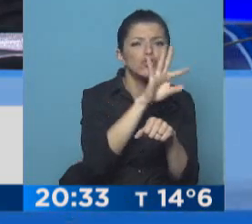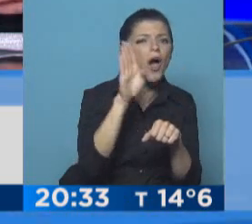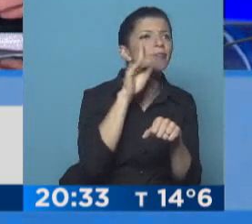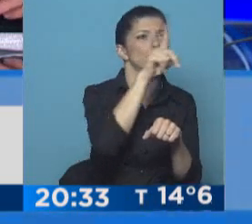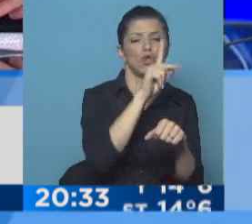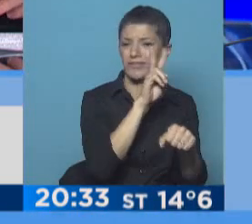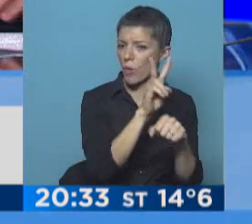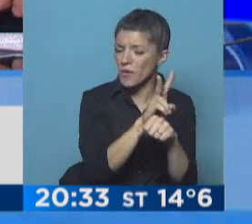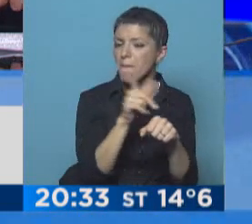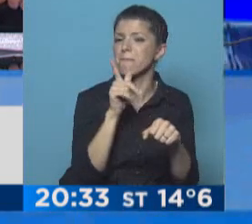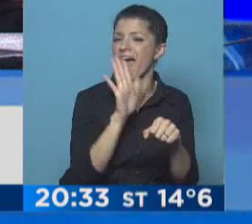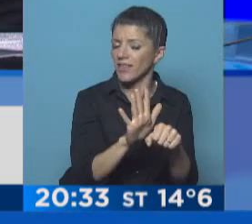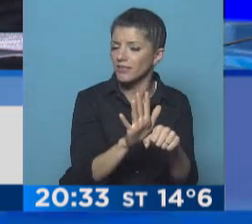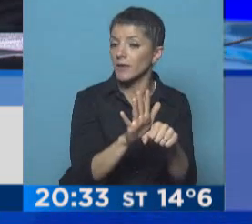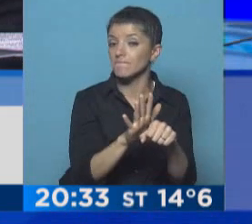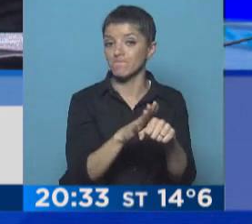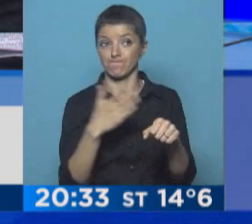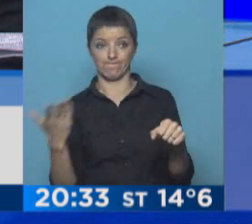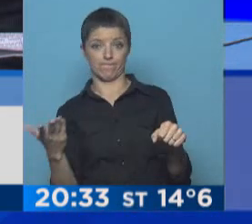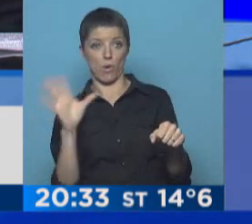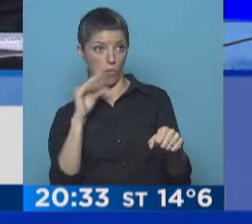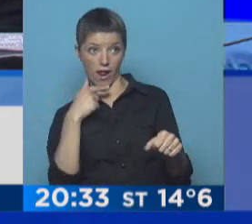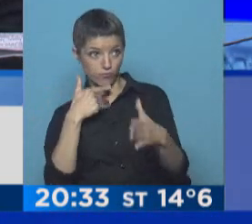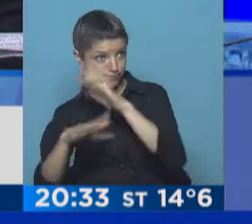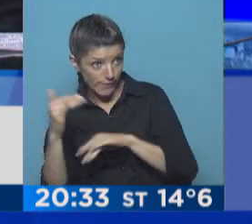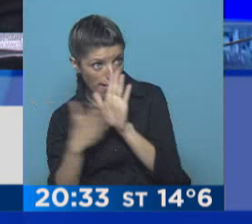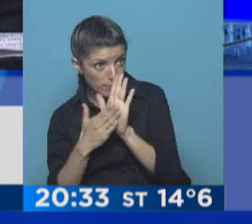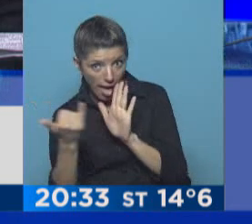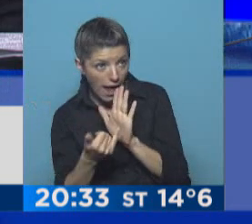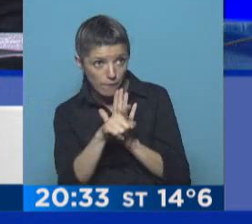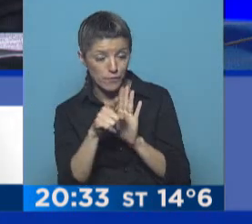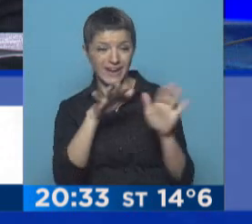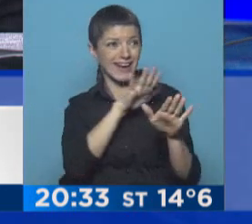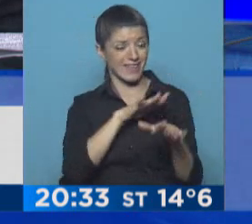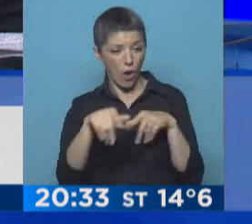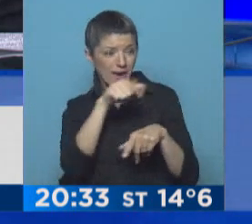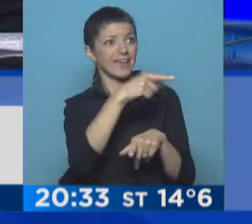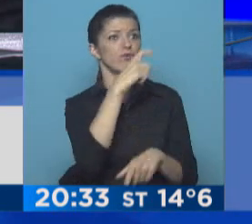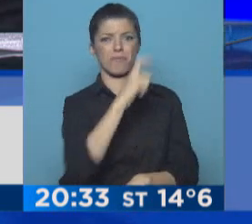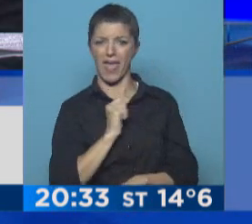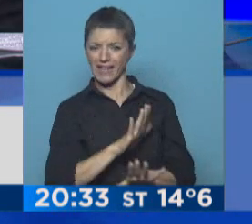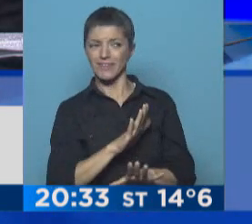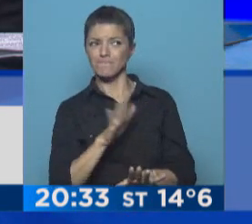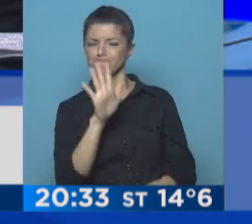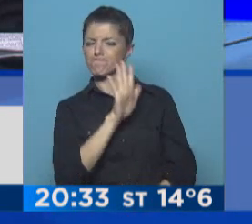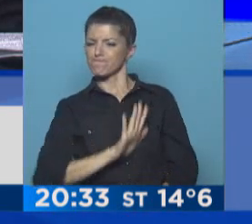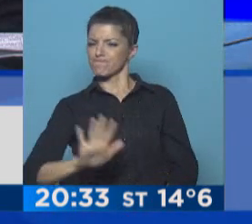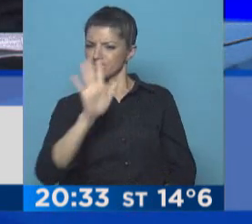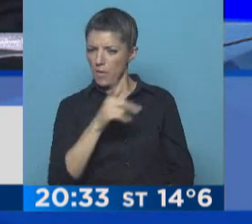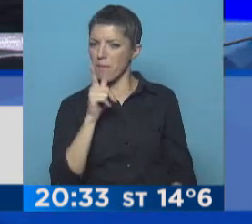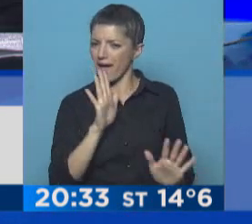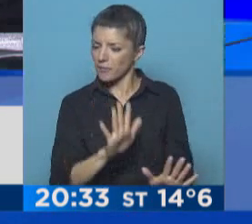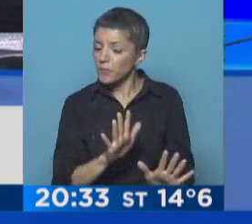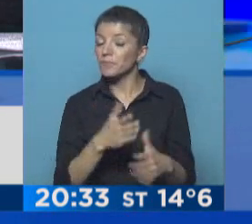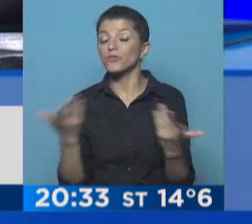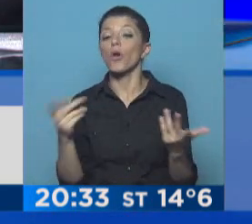jefe de Los espías argentinos bueno algún motivo tiene porque toda esta situación todavía lo hace más sospechosa son relaciones entre dos gobiernos